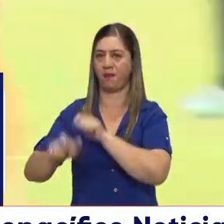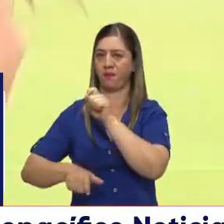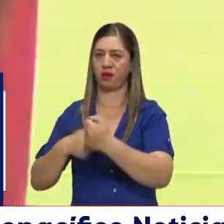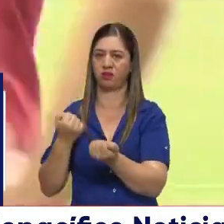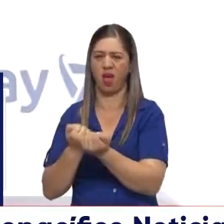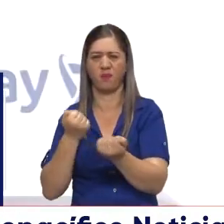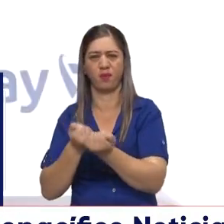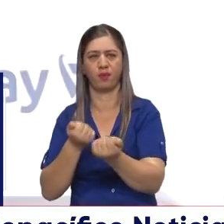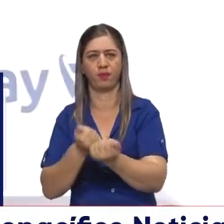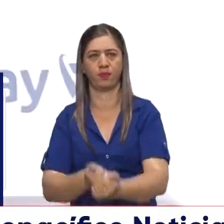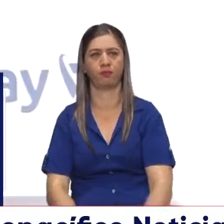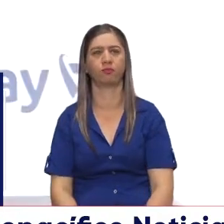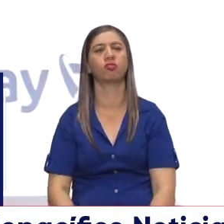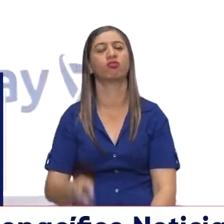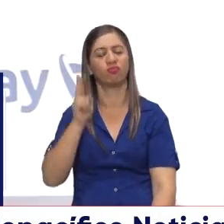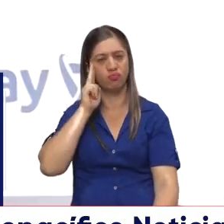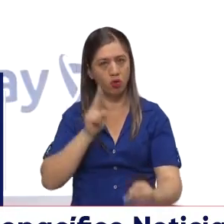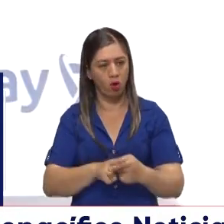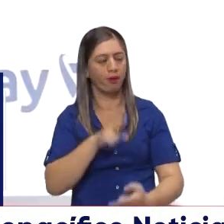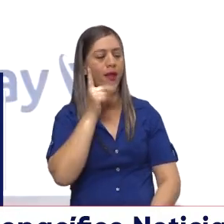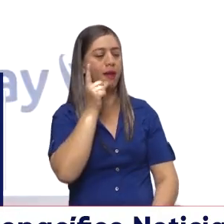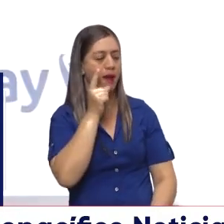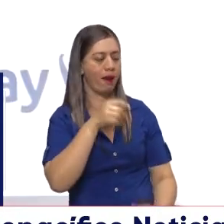las virtudes de Deportivo Pereira.